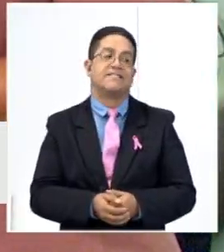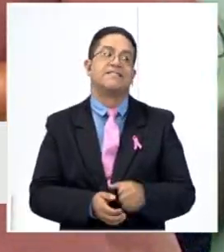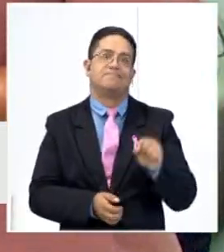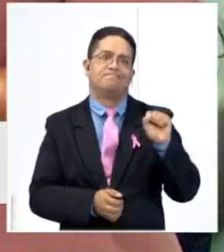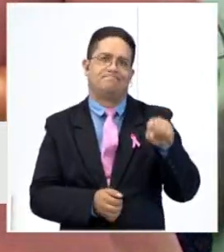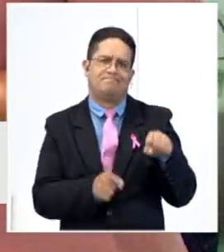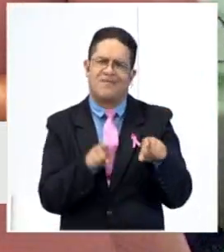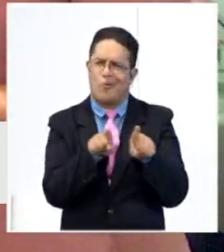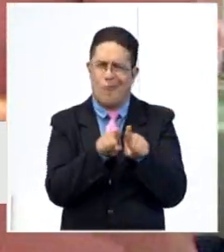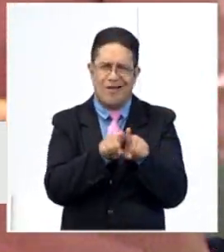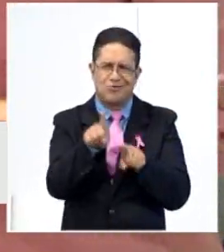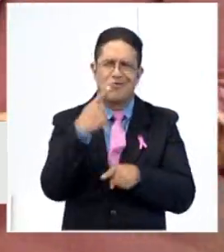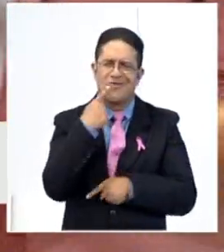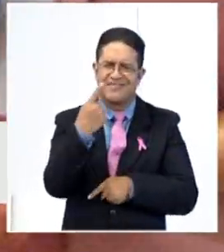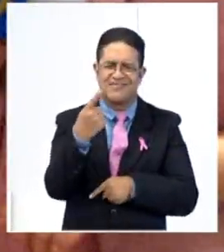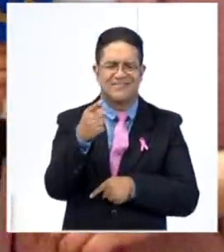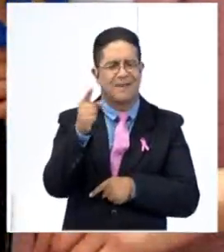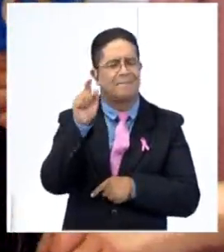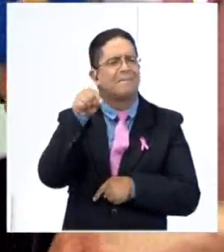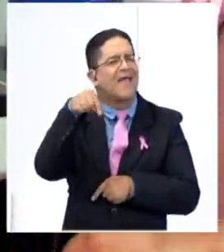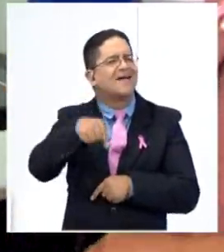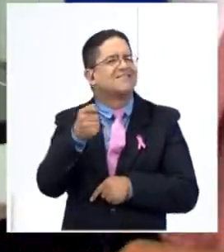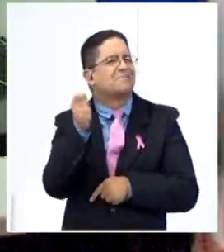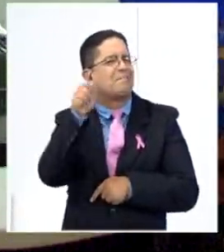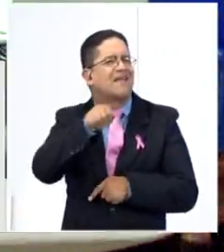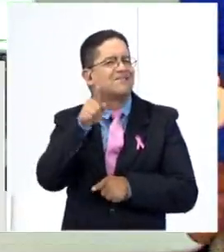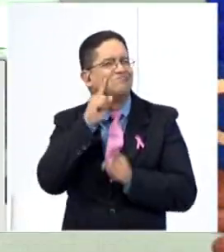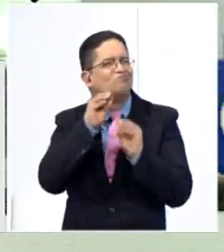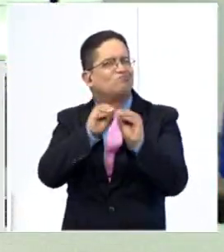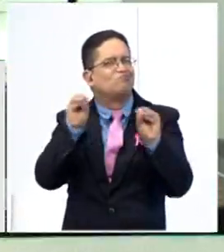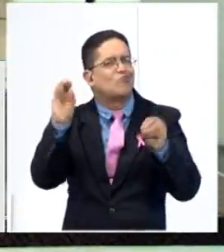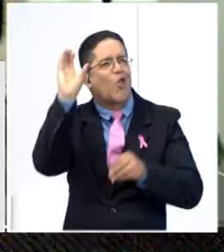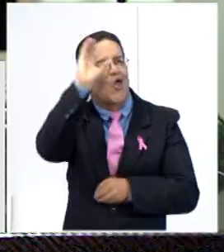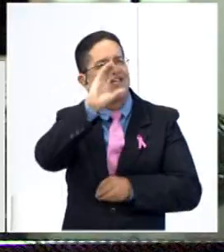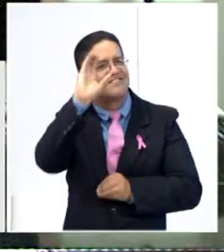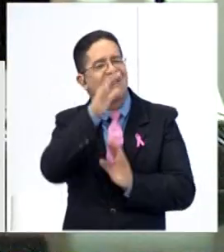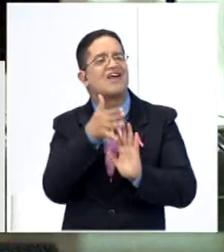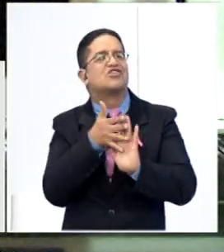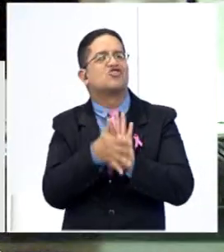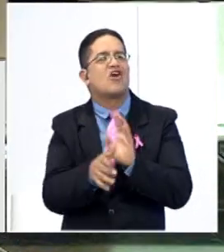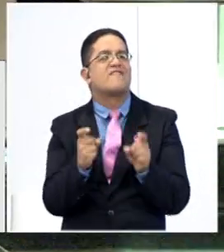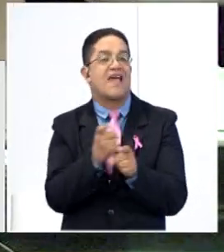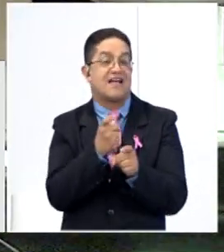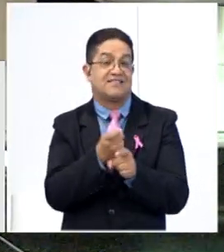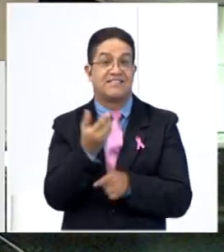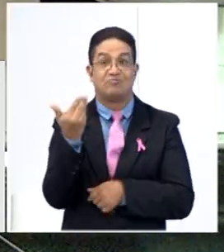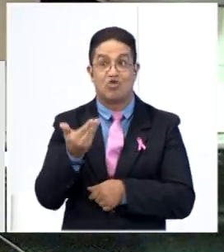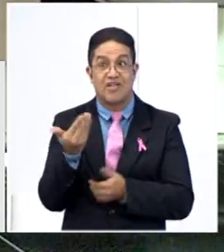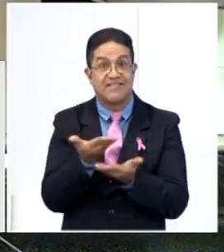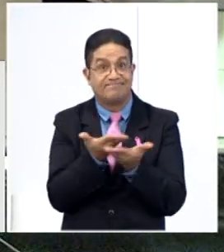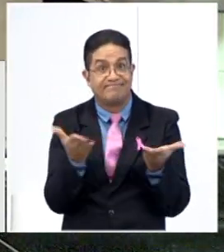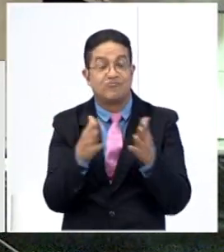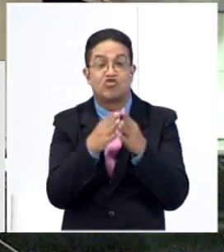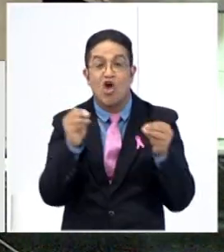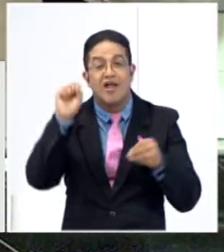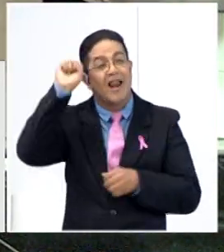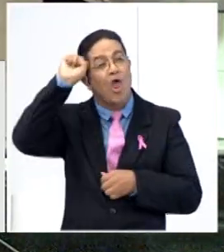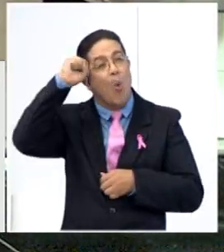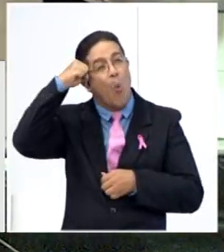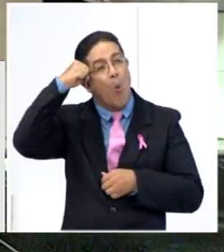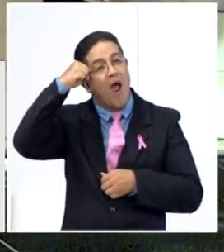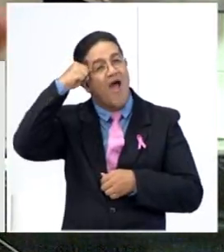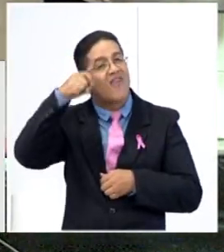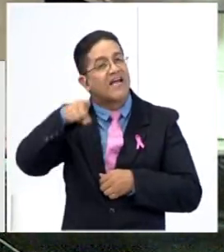Como ya lo dijiste, el mes rosa, mes de la concientización sobre el cáncer de mama, es importante recordarle a todas las mujeres sobre el uso